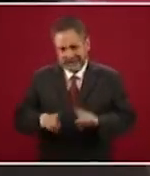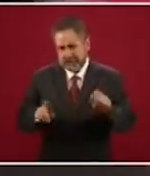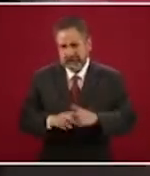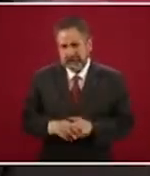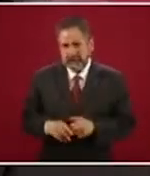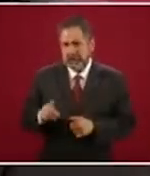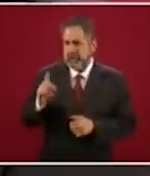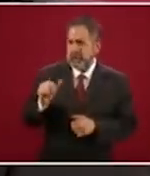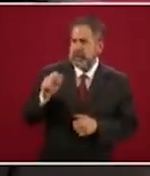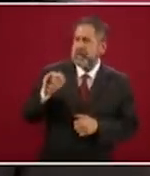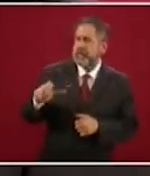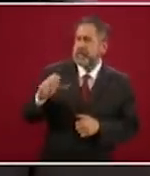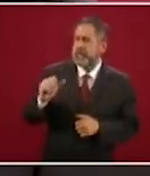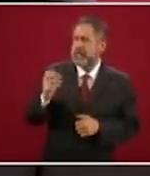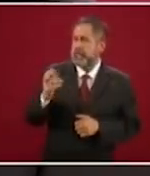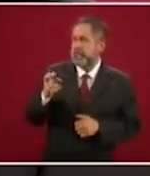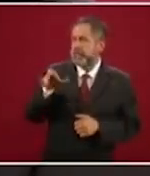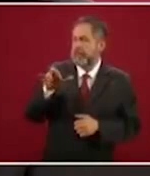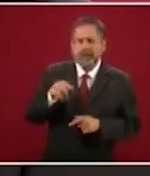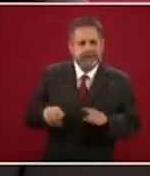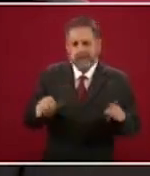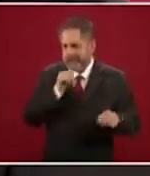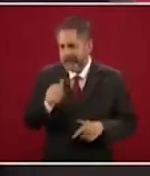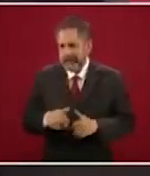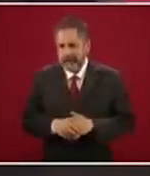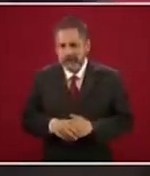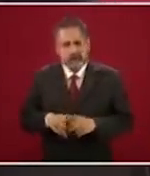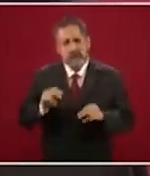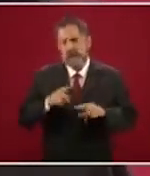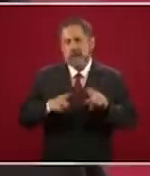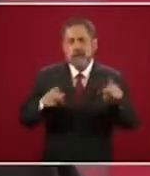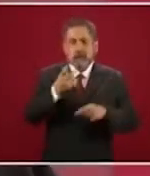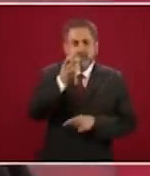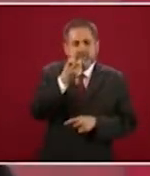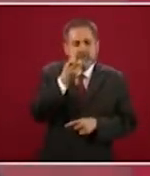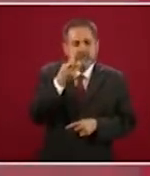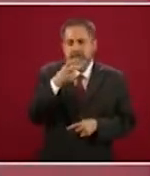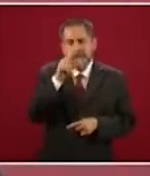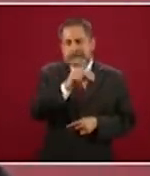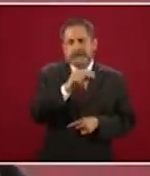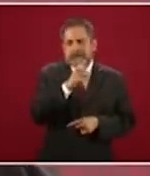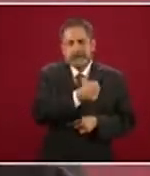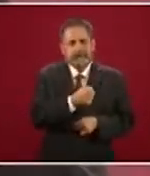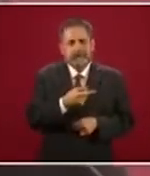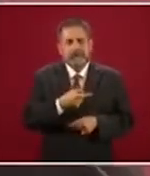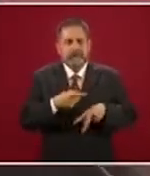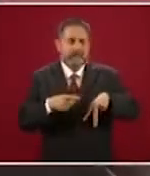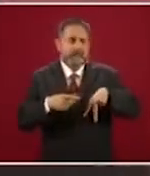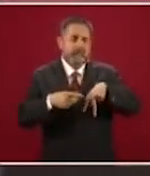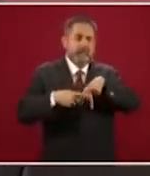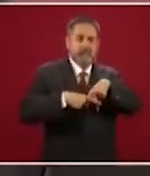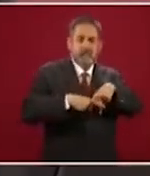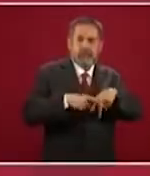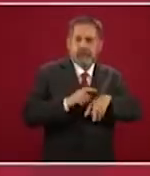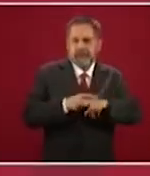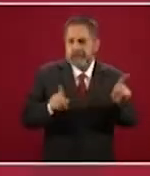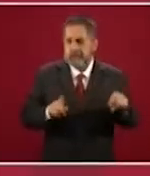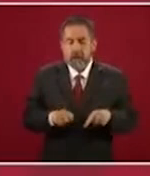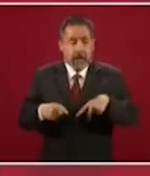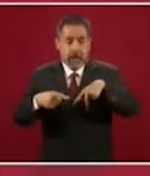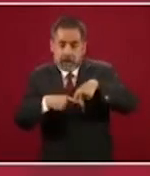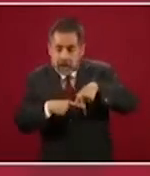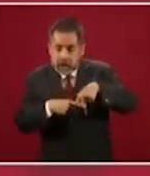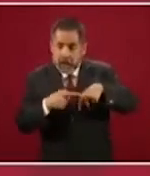ni daniel cabrera no eso no es anarquismo el anarquismo es